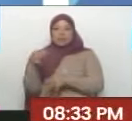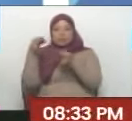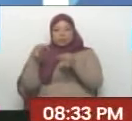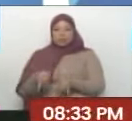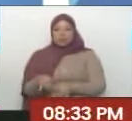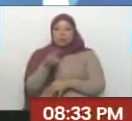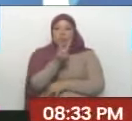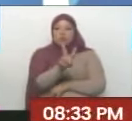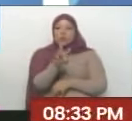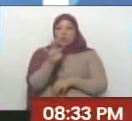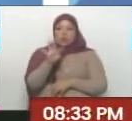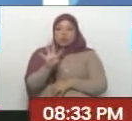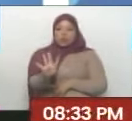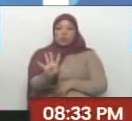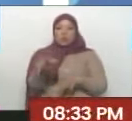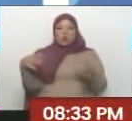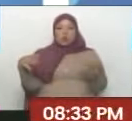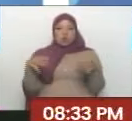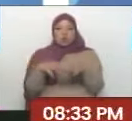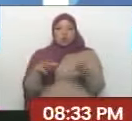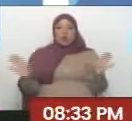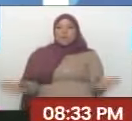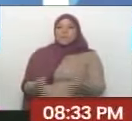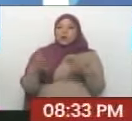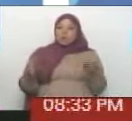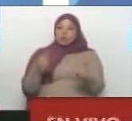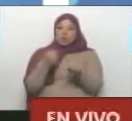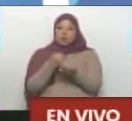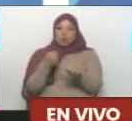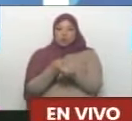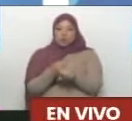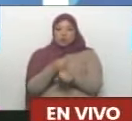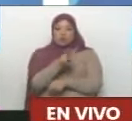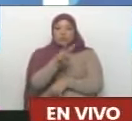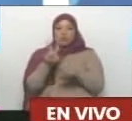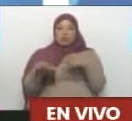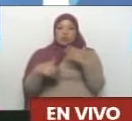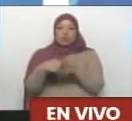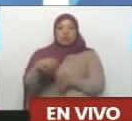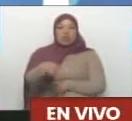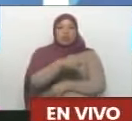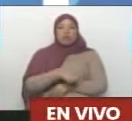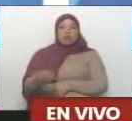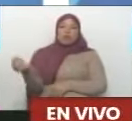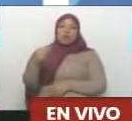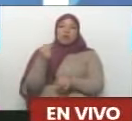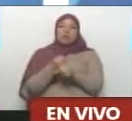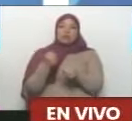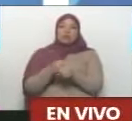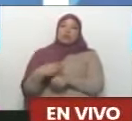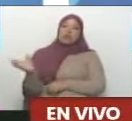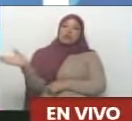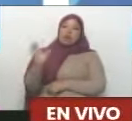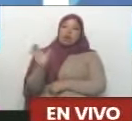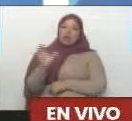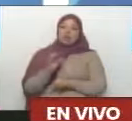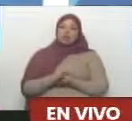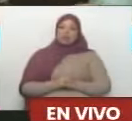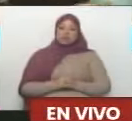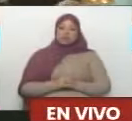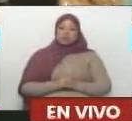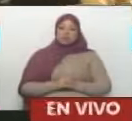conformar 24 equipos promotores en los 23 estados, más en Caracas, y en